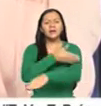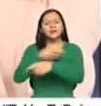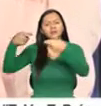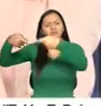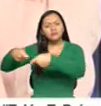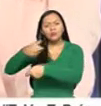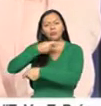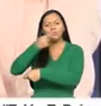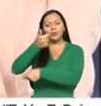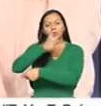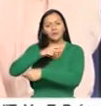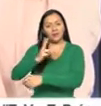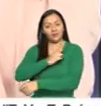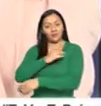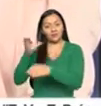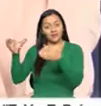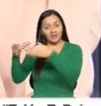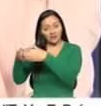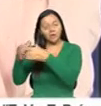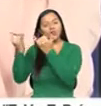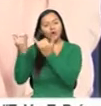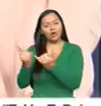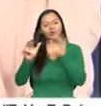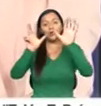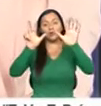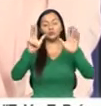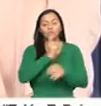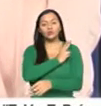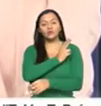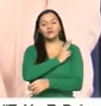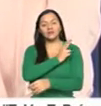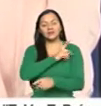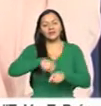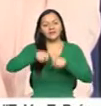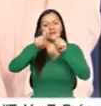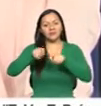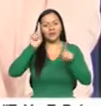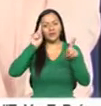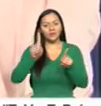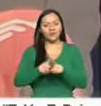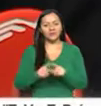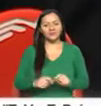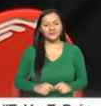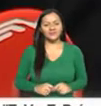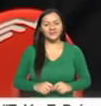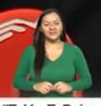las universidades cofinanciadas. 8 universidades del país firmaron el acuerdo.